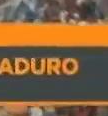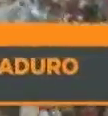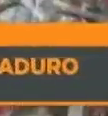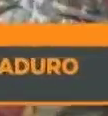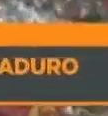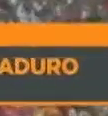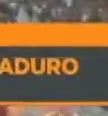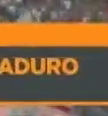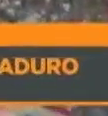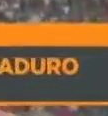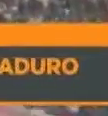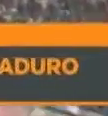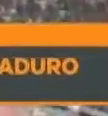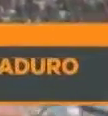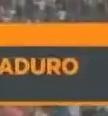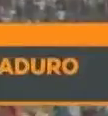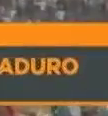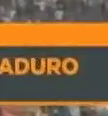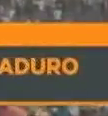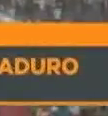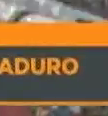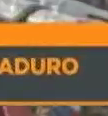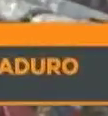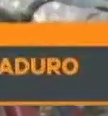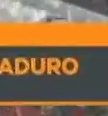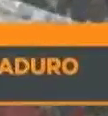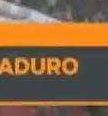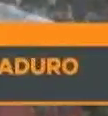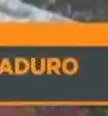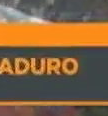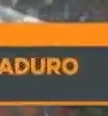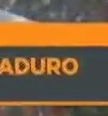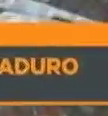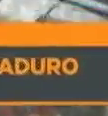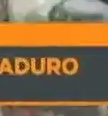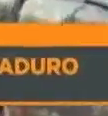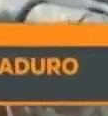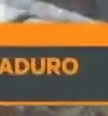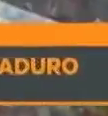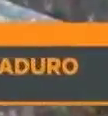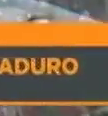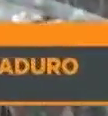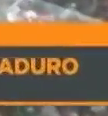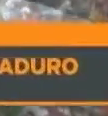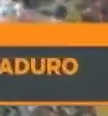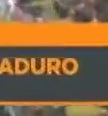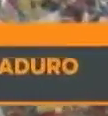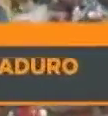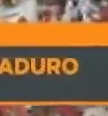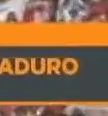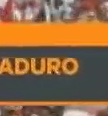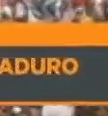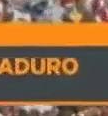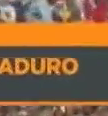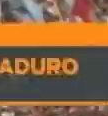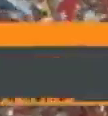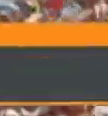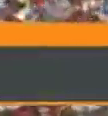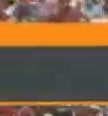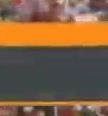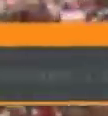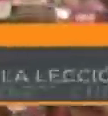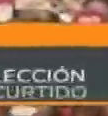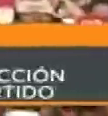vida a cambiar la economía en este país para ponerlo al servicio del pueblo amable de venezuela